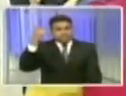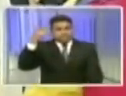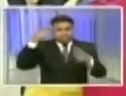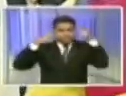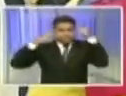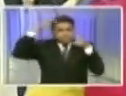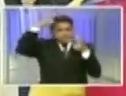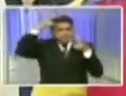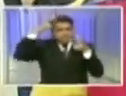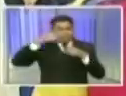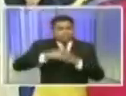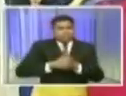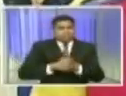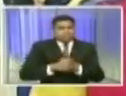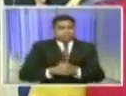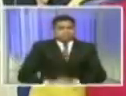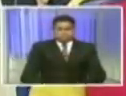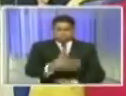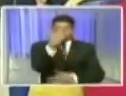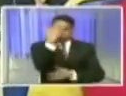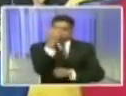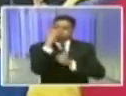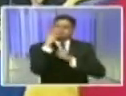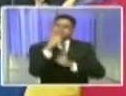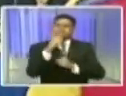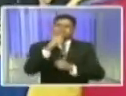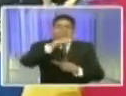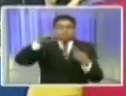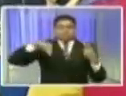y estando al frente de esta revolución,